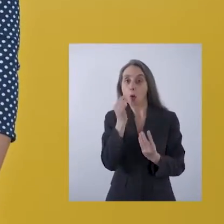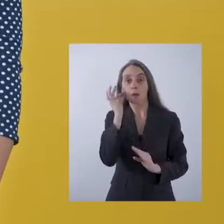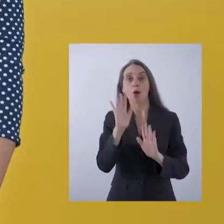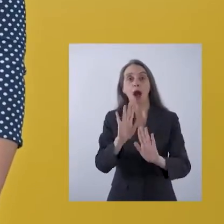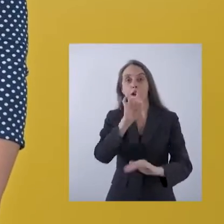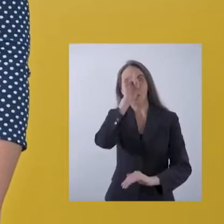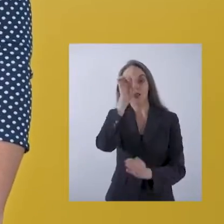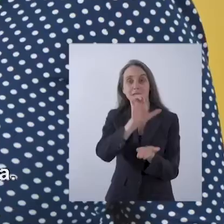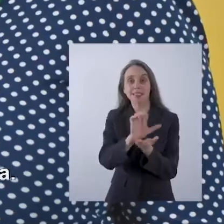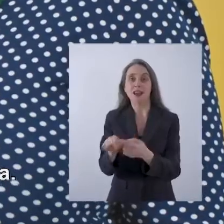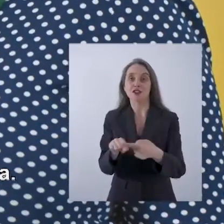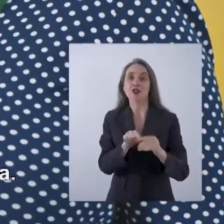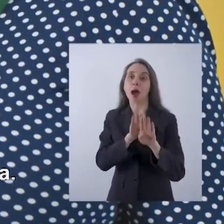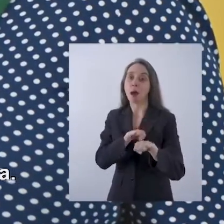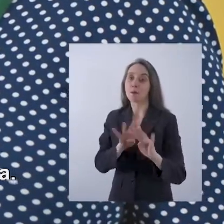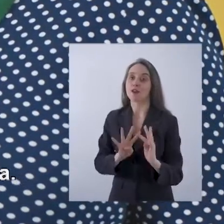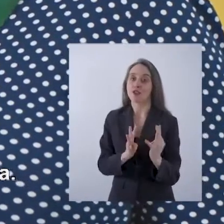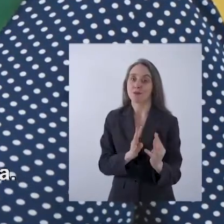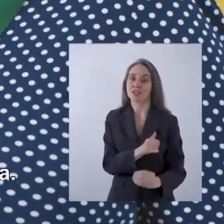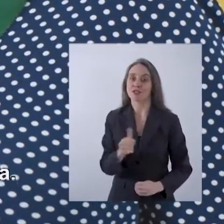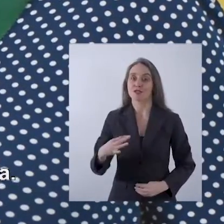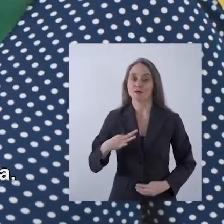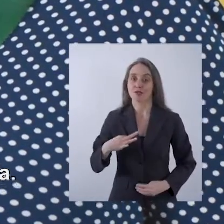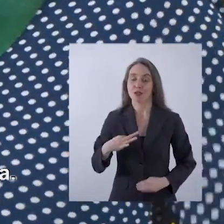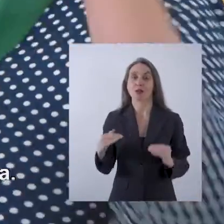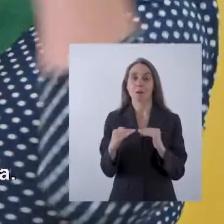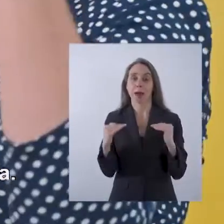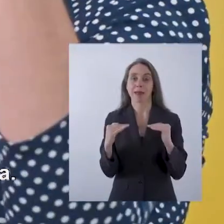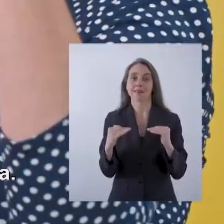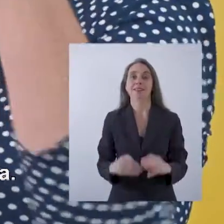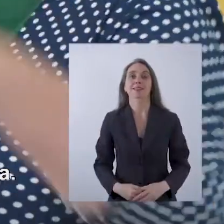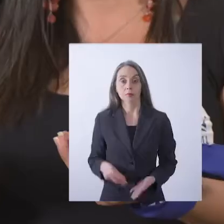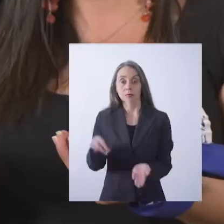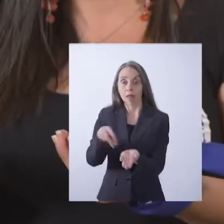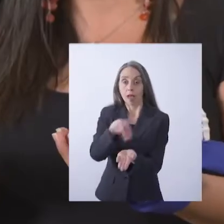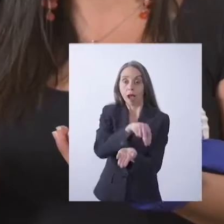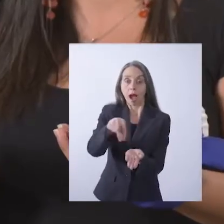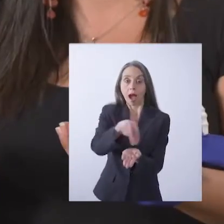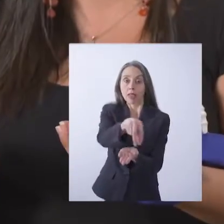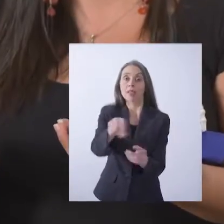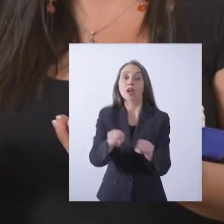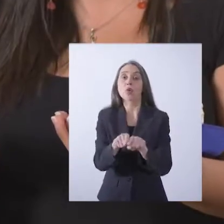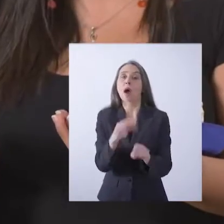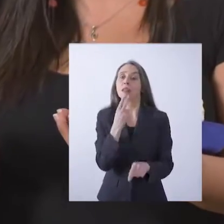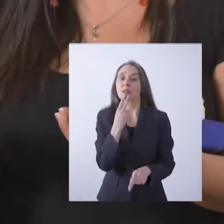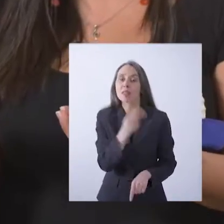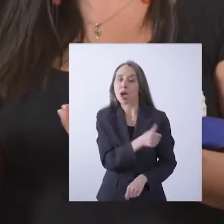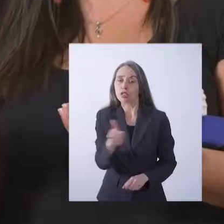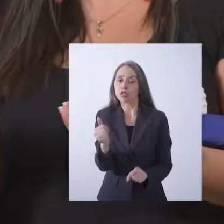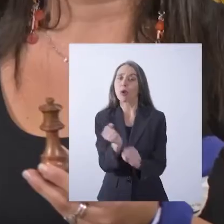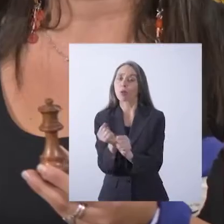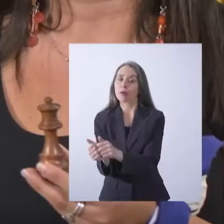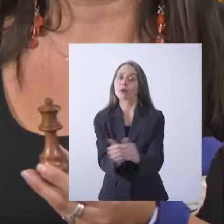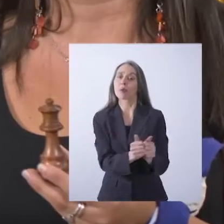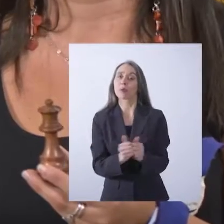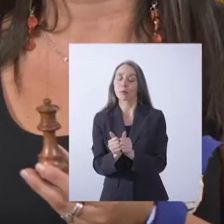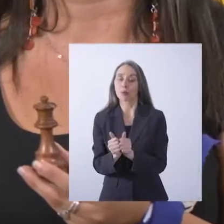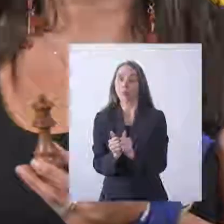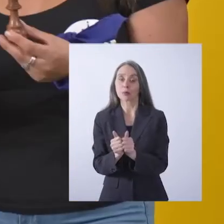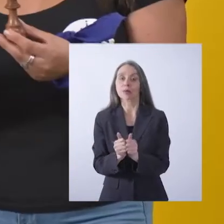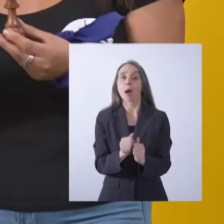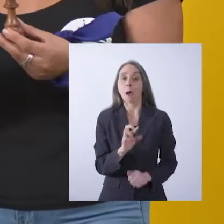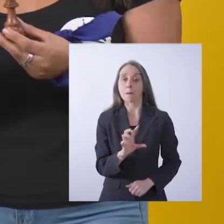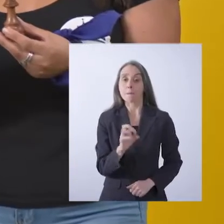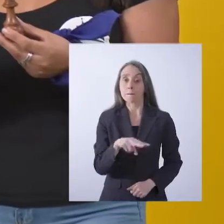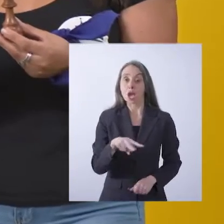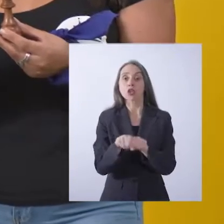el Estado y en la sociedad. Y apoyamos la Convención Constitucional Paritaria. En el ajedrez, como en la vida, todas las piezas deben trabajar juntas.